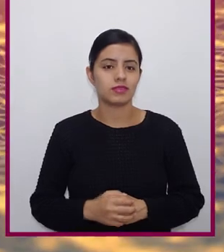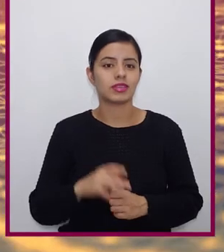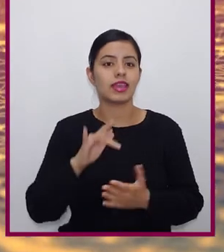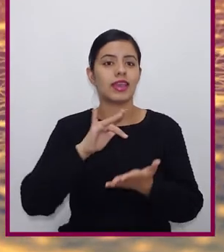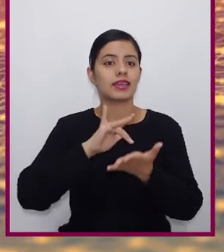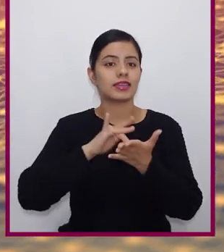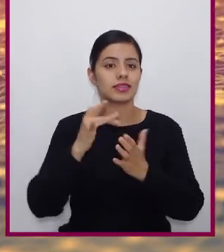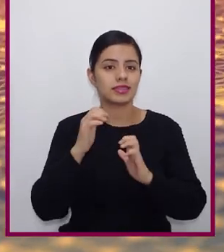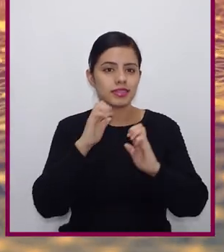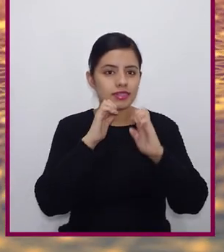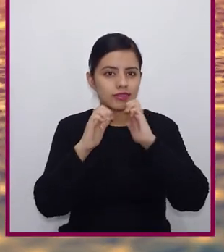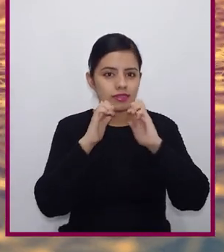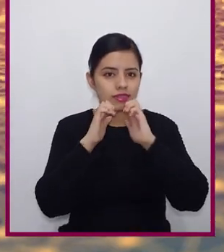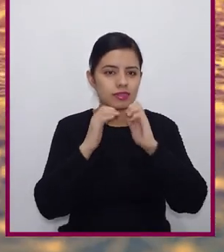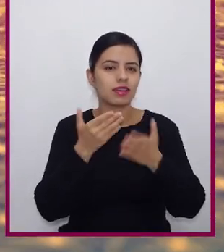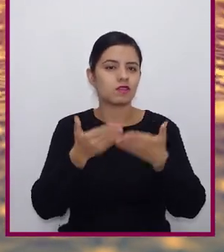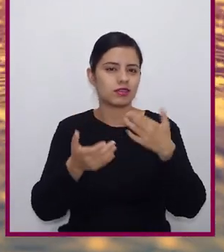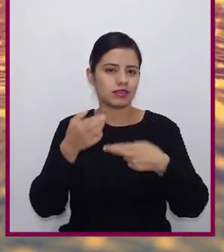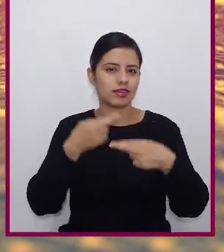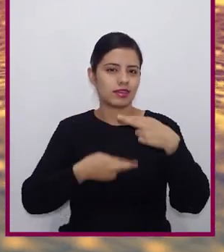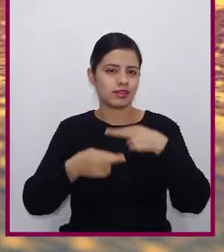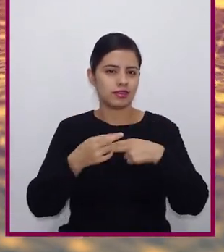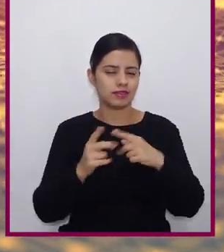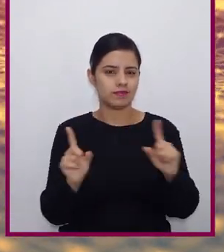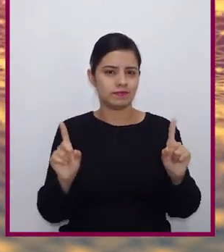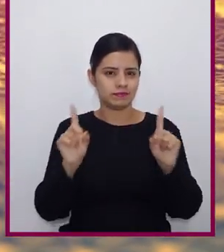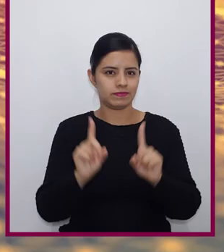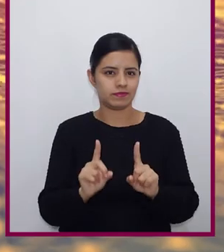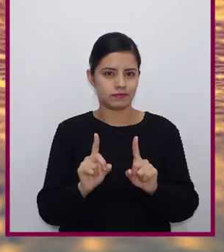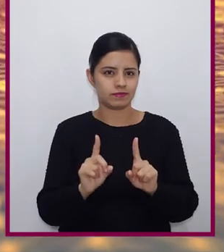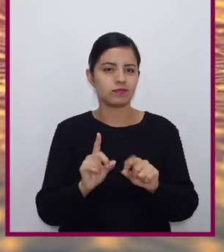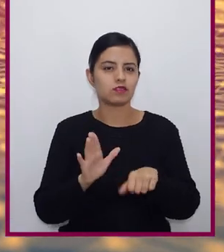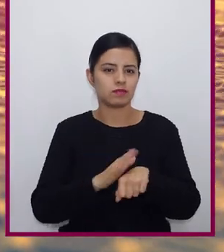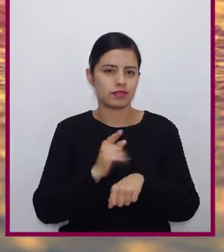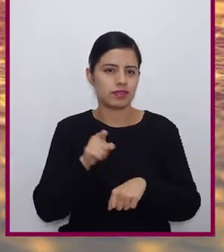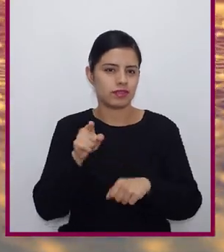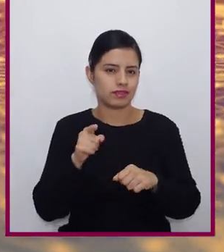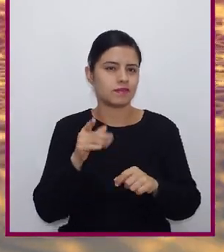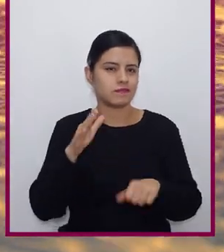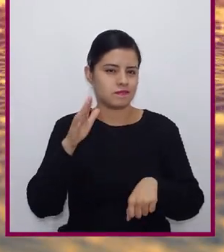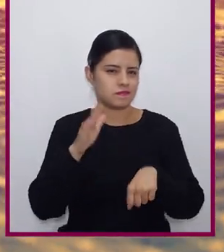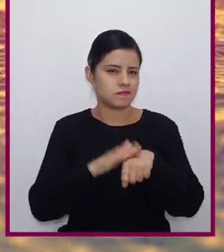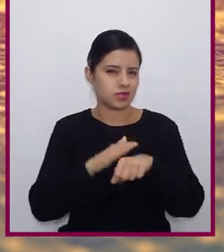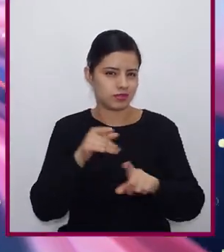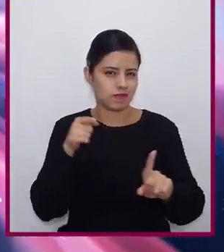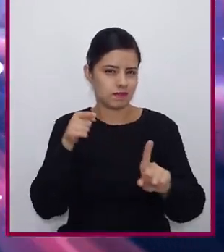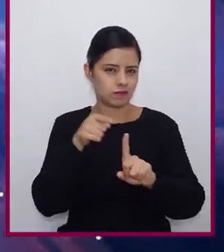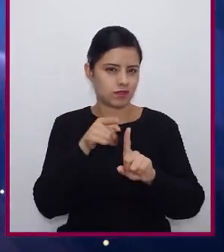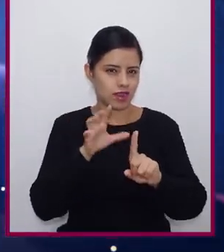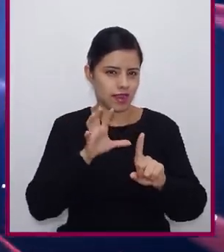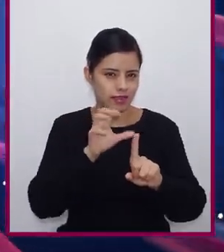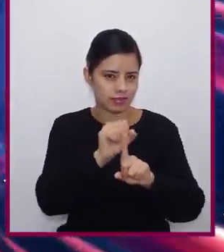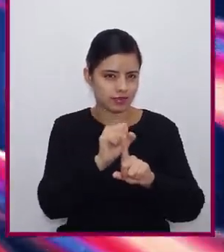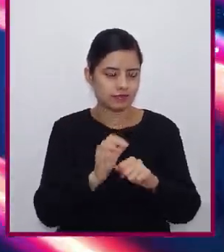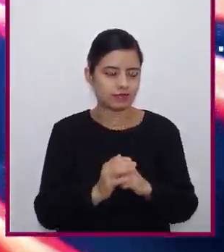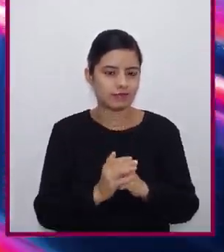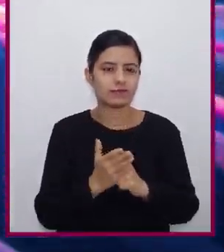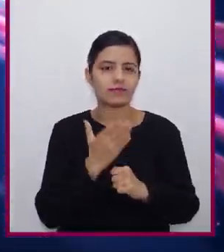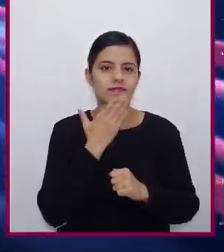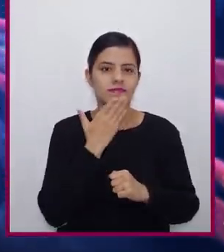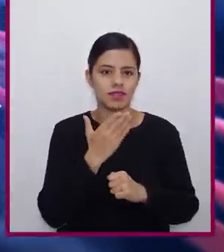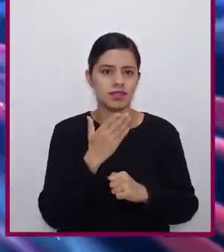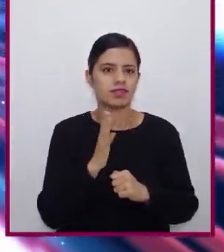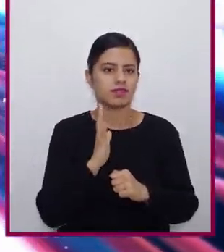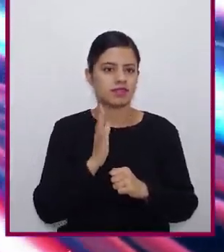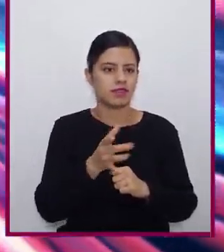Gracias a la entrevista. Regresemos con los beatboxers porque todavía les quedan un par de misiones que superar. Muy bien, Axel, pues logramos